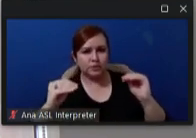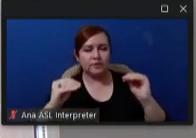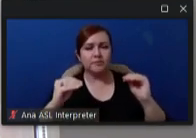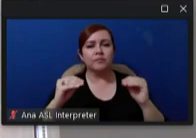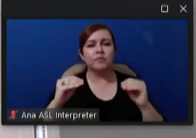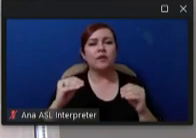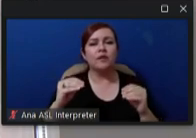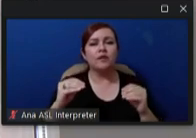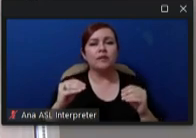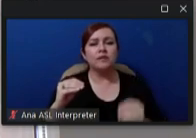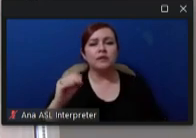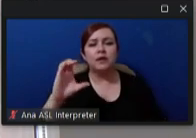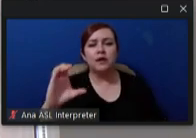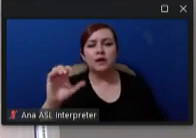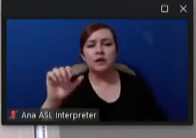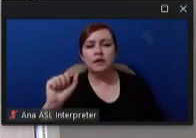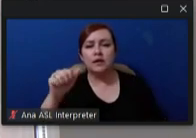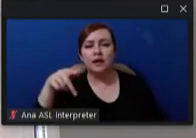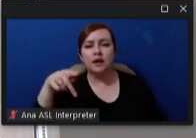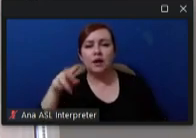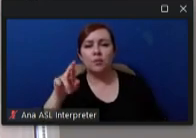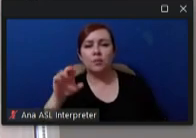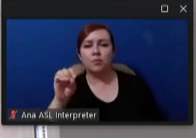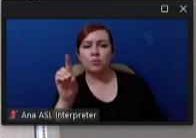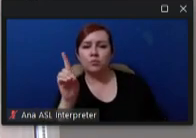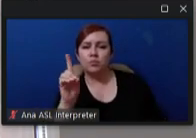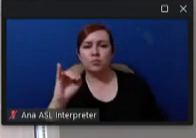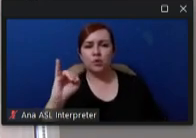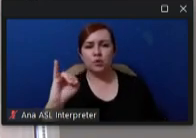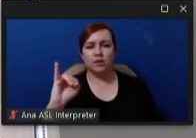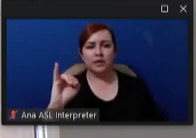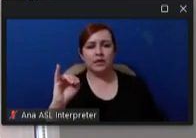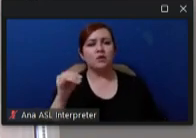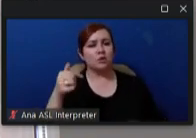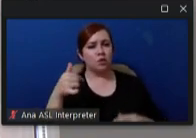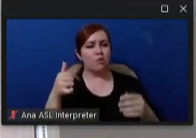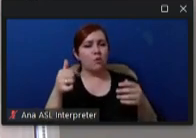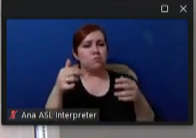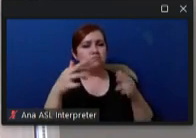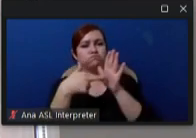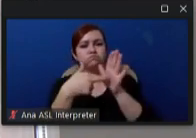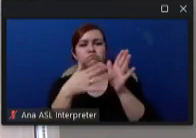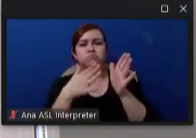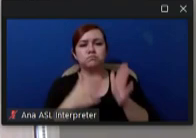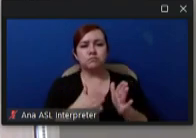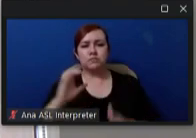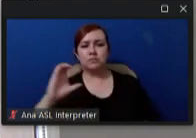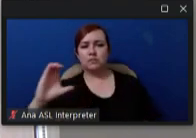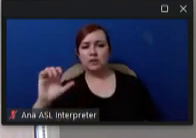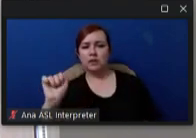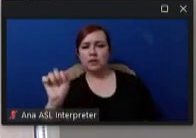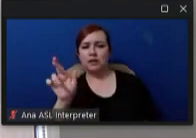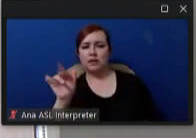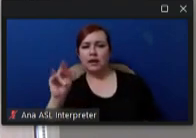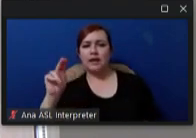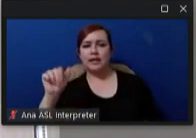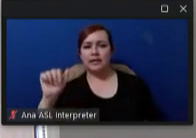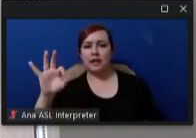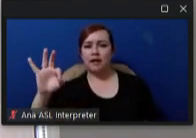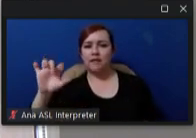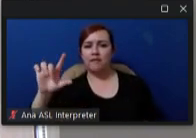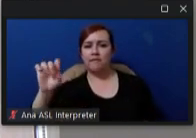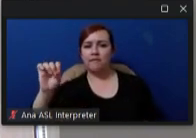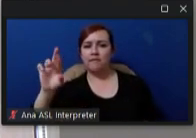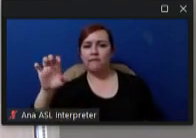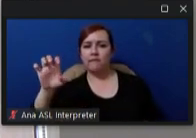y Cristian Joel Murillo, estamos profundamente agradecidos por esta oportunidad de presentar informe ante